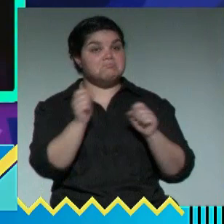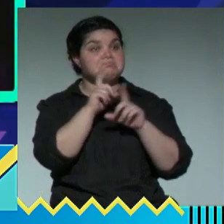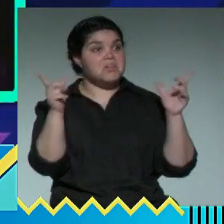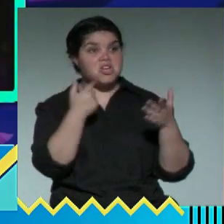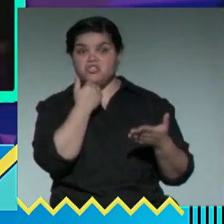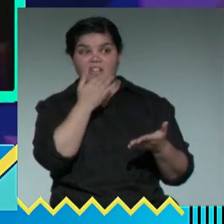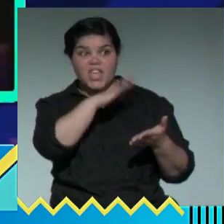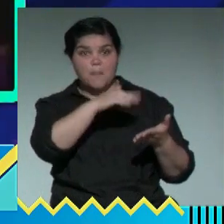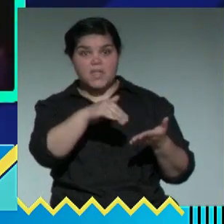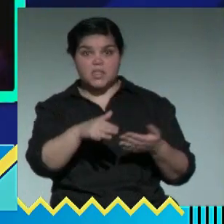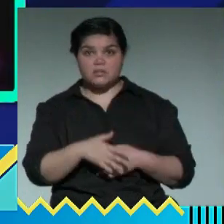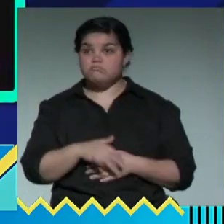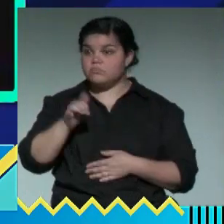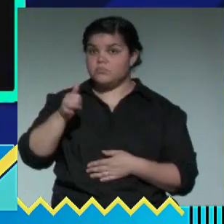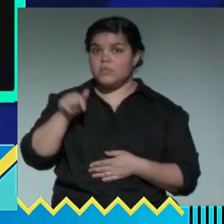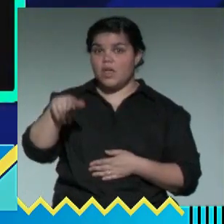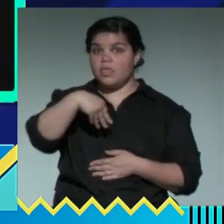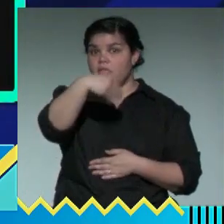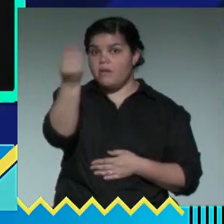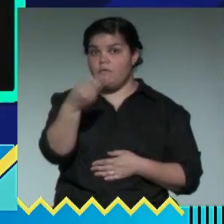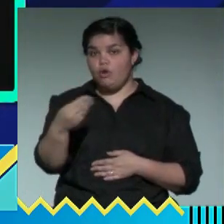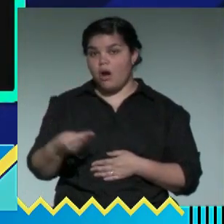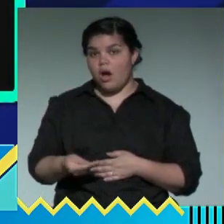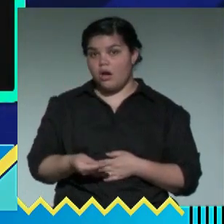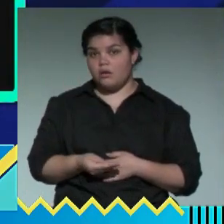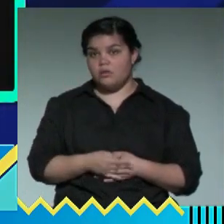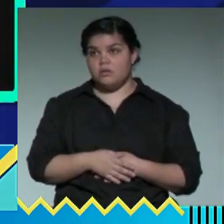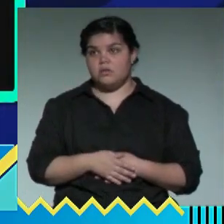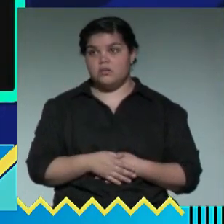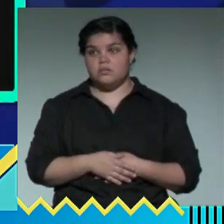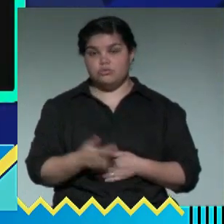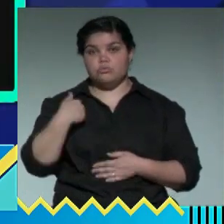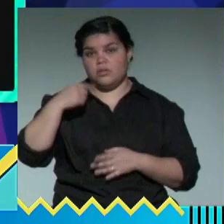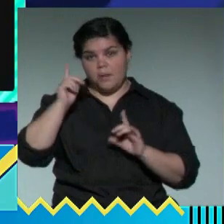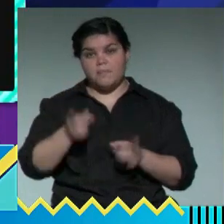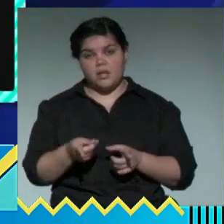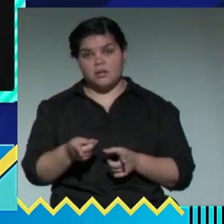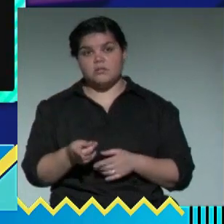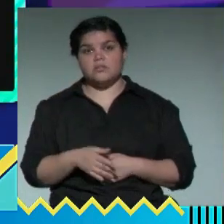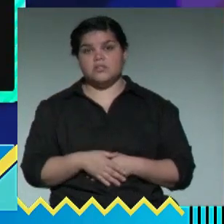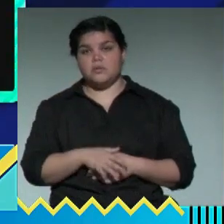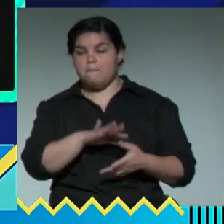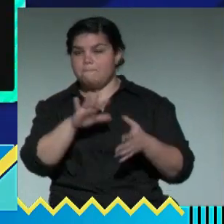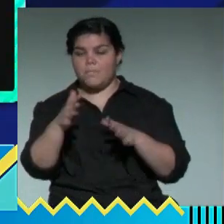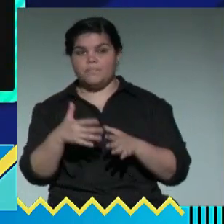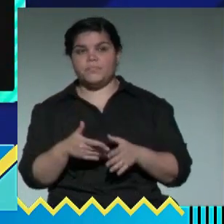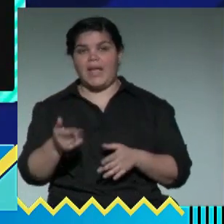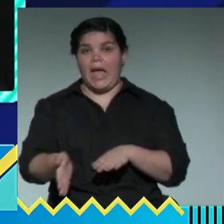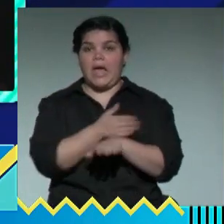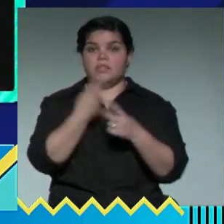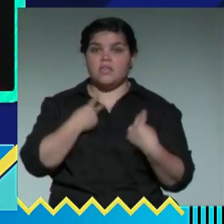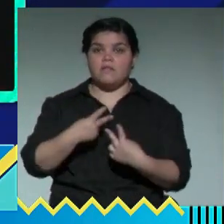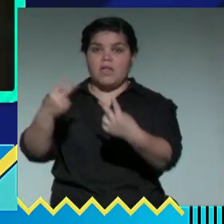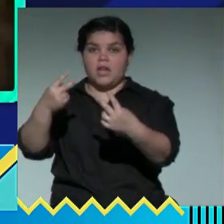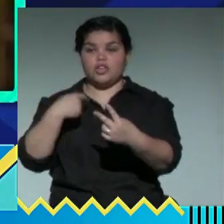pintor. Sí, porque dibujaba muy bien. Entonces, como yo también, habíamos estado en una fiesta previo a que se fuera de viaje, le